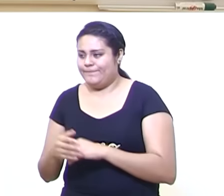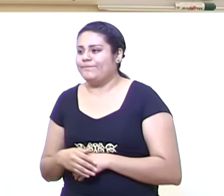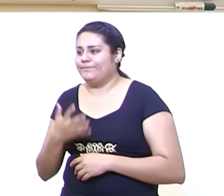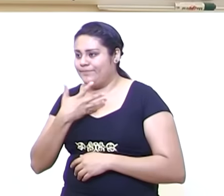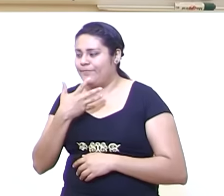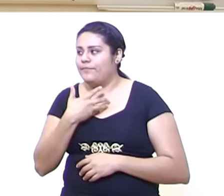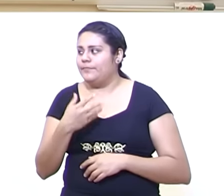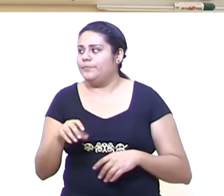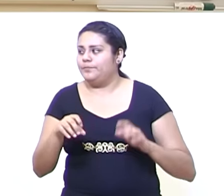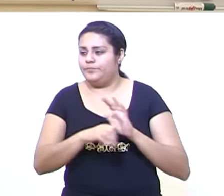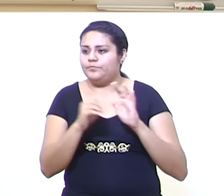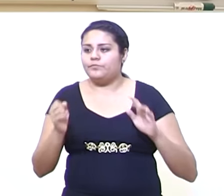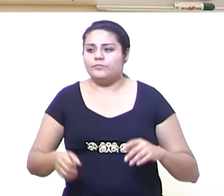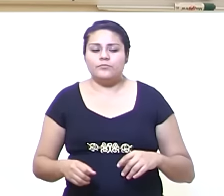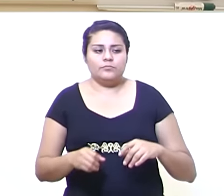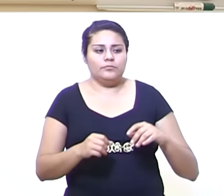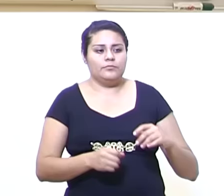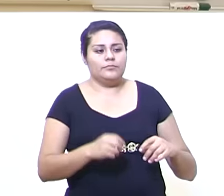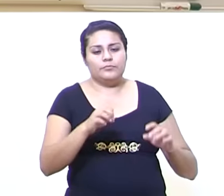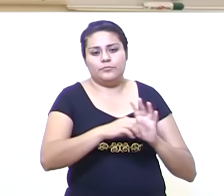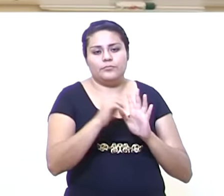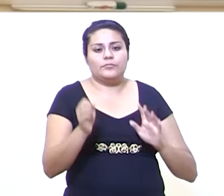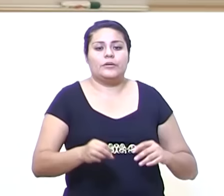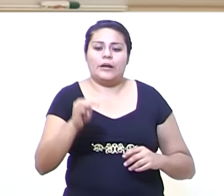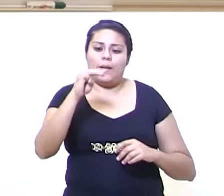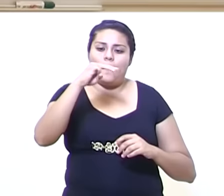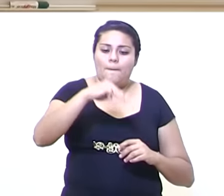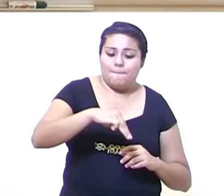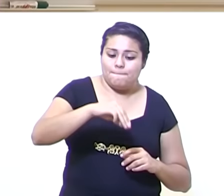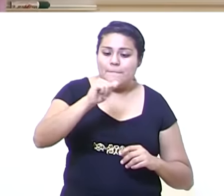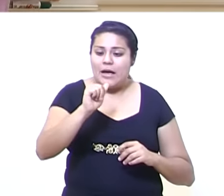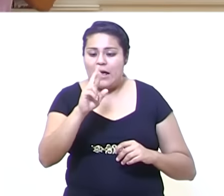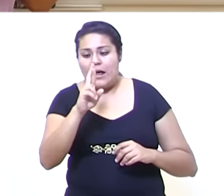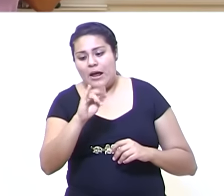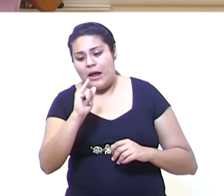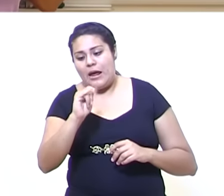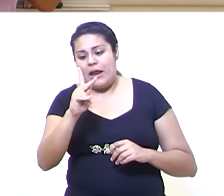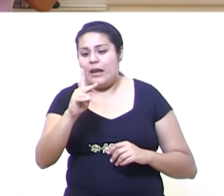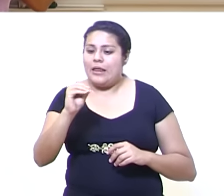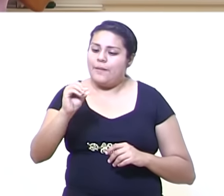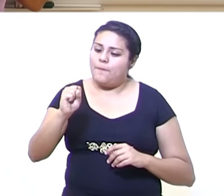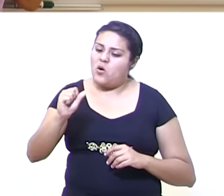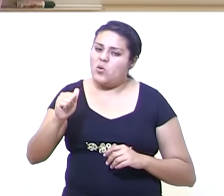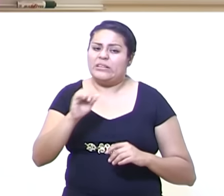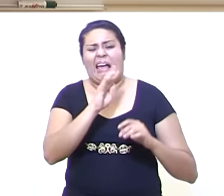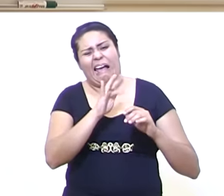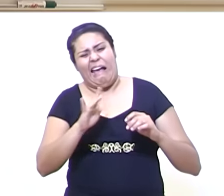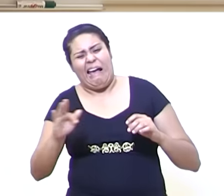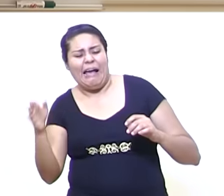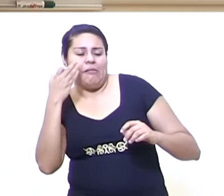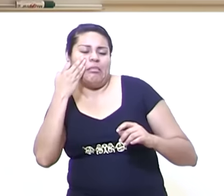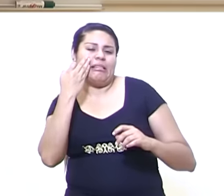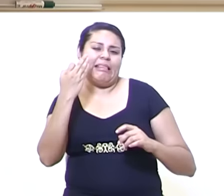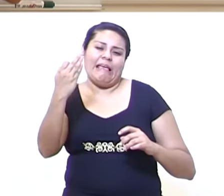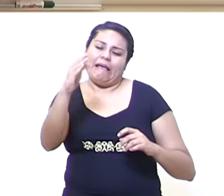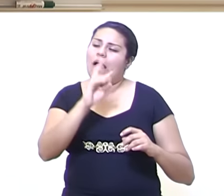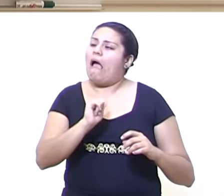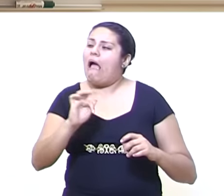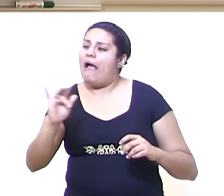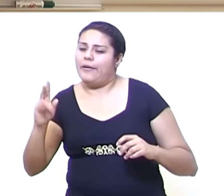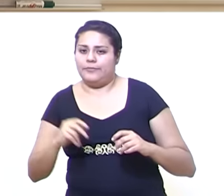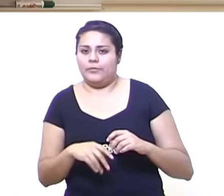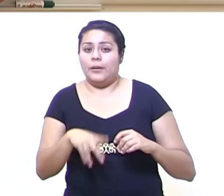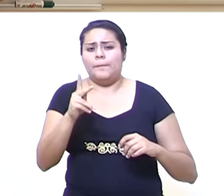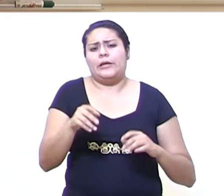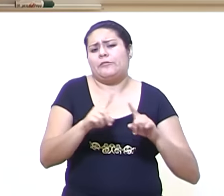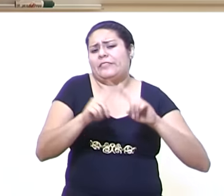palabras, nos llevamos un poquito de más tiempo que cuando decimos papá o libro. Papá tiene 2 sílabas y